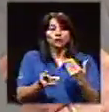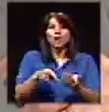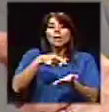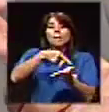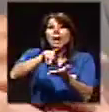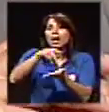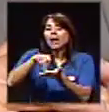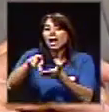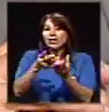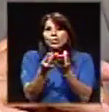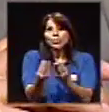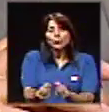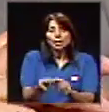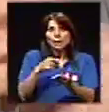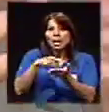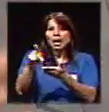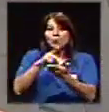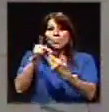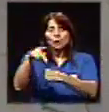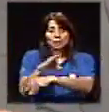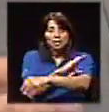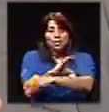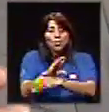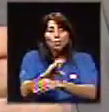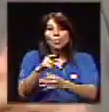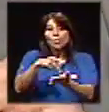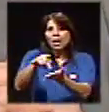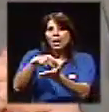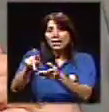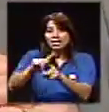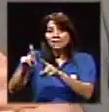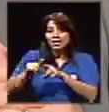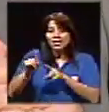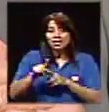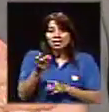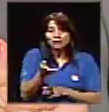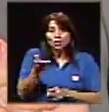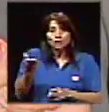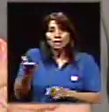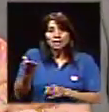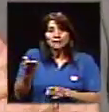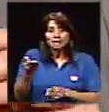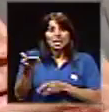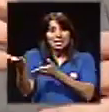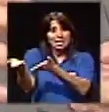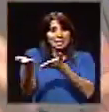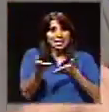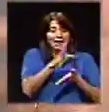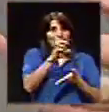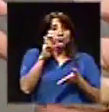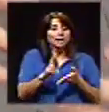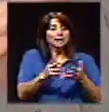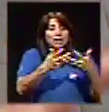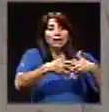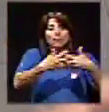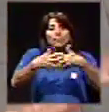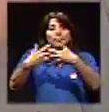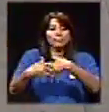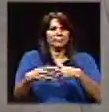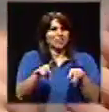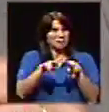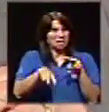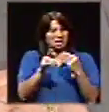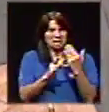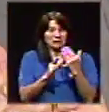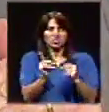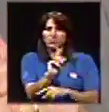pagar derechos de uso, y traer aquí ensambladoras, eso no nos ha dado ventaja tecnológica. Más bien, tenemos que estar pagando tanto que en la cuenta